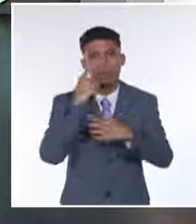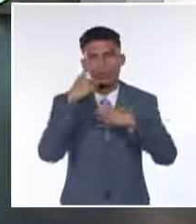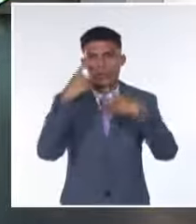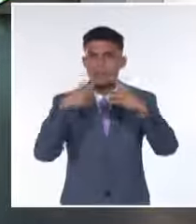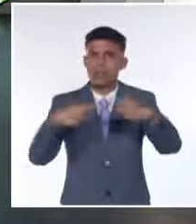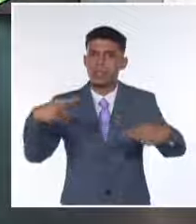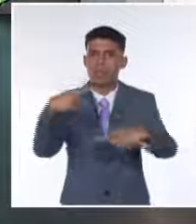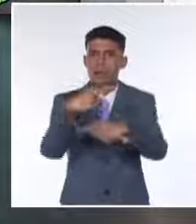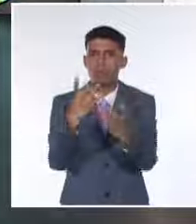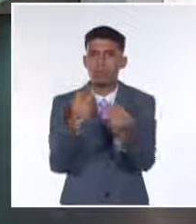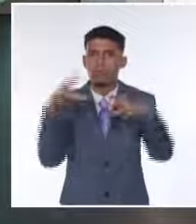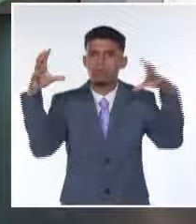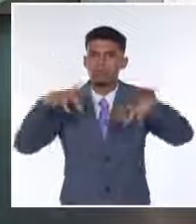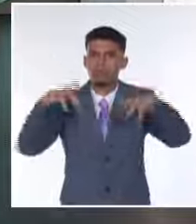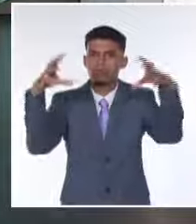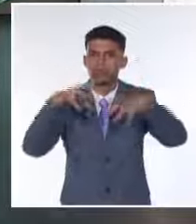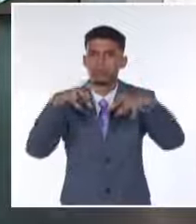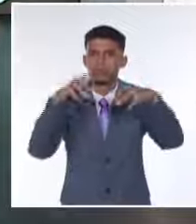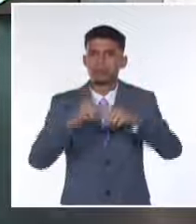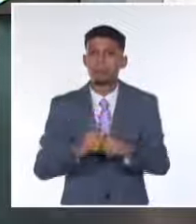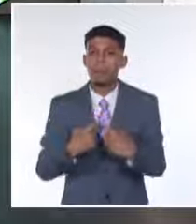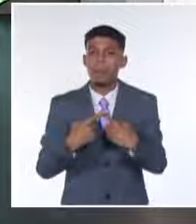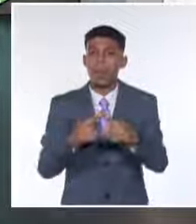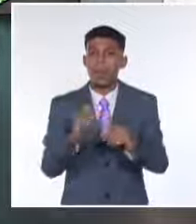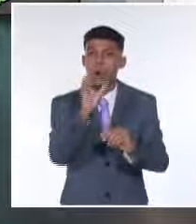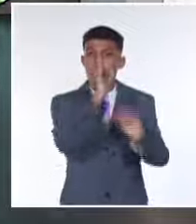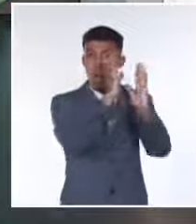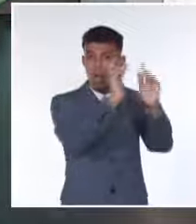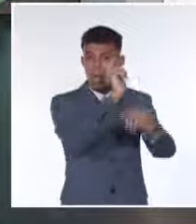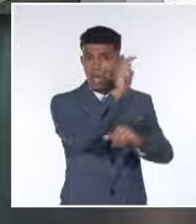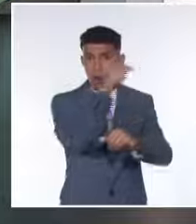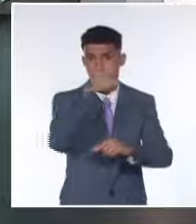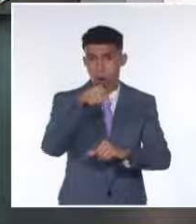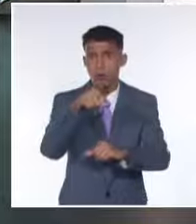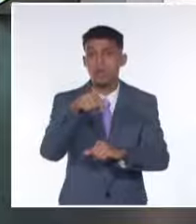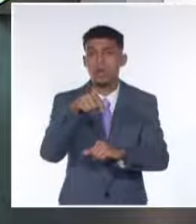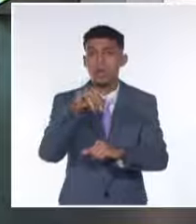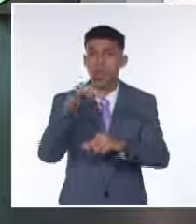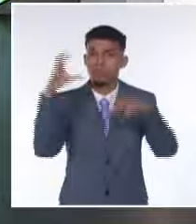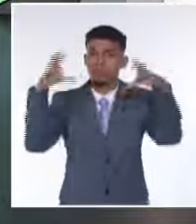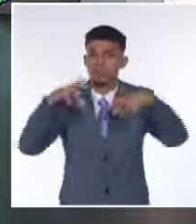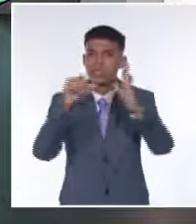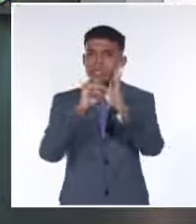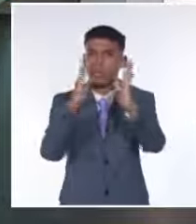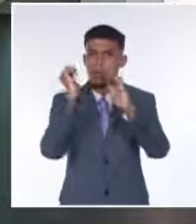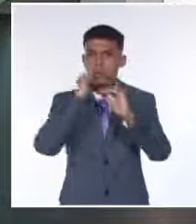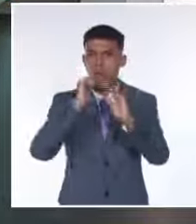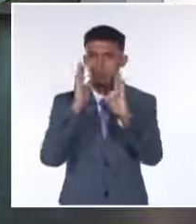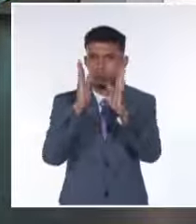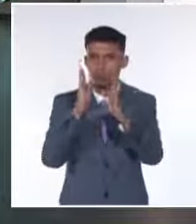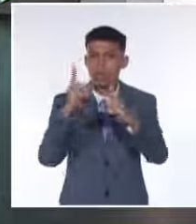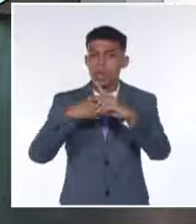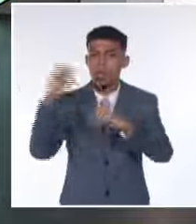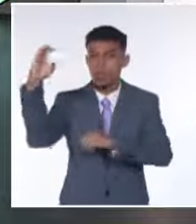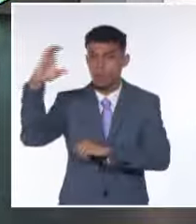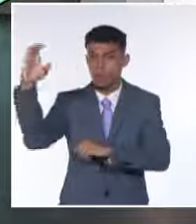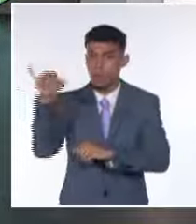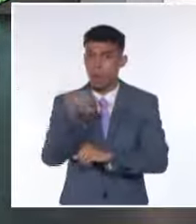sido las precipitaciones, aunque han estado sobre todo en la parte oriental, como decías, ya hoy ha llovido también un poco más en el centro y en el occidente también, pero la costa